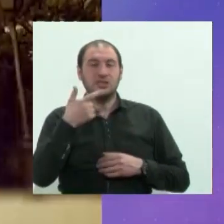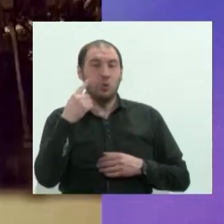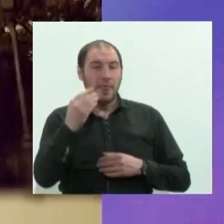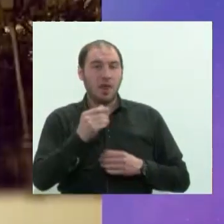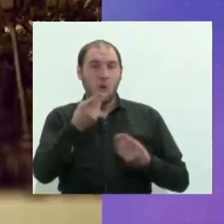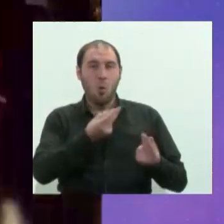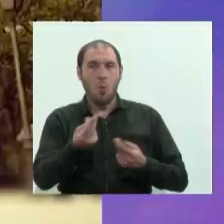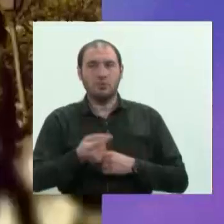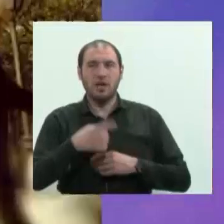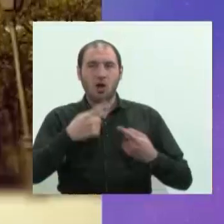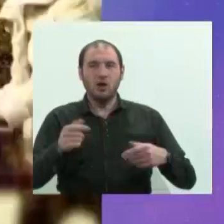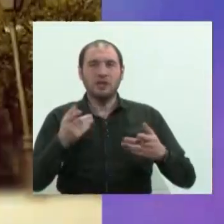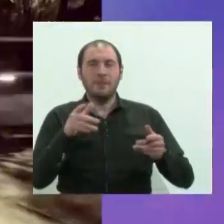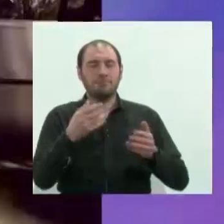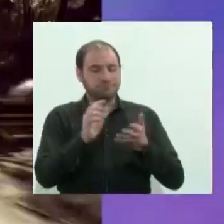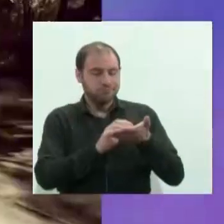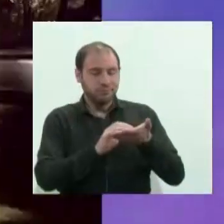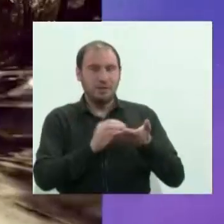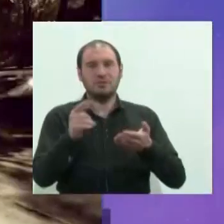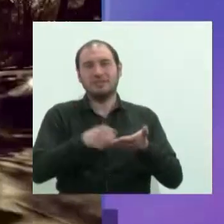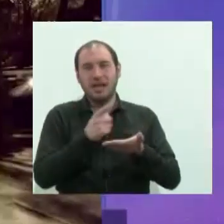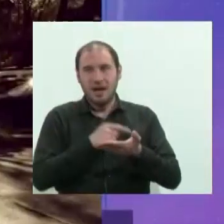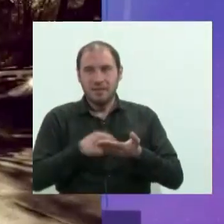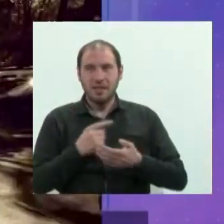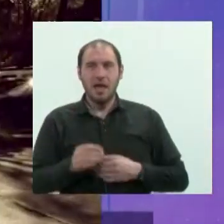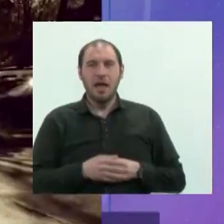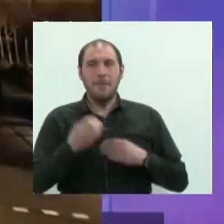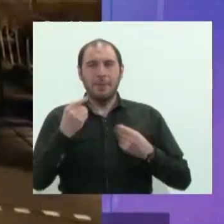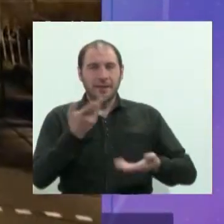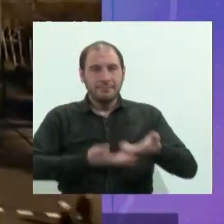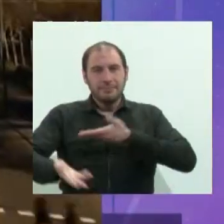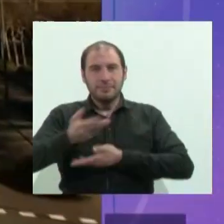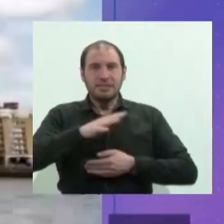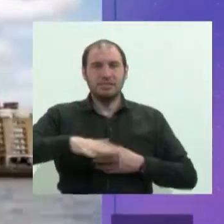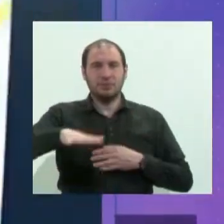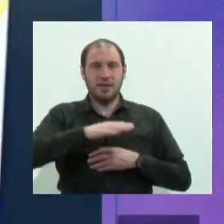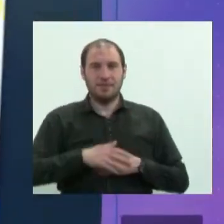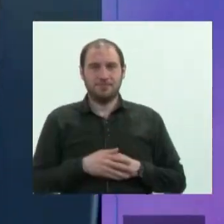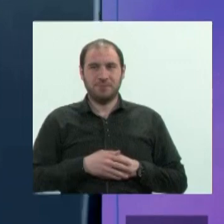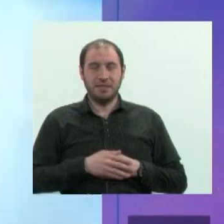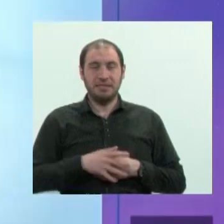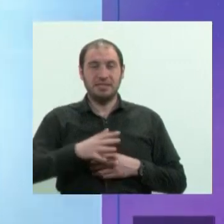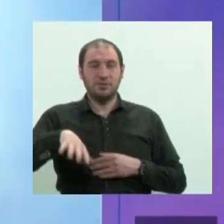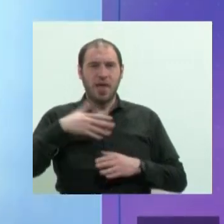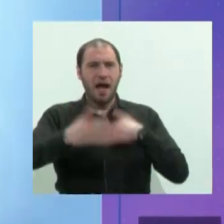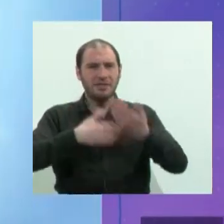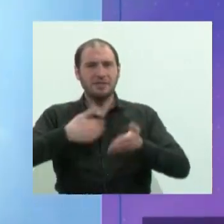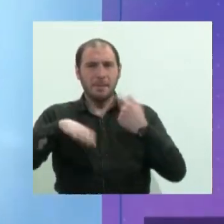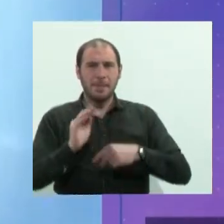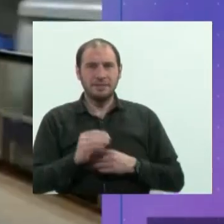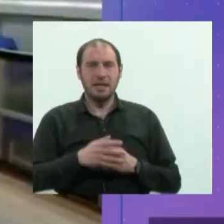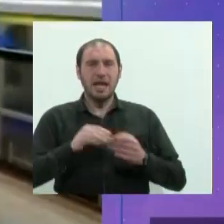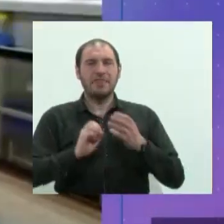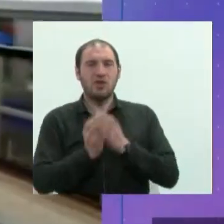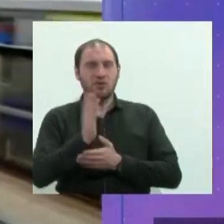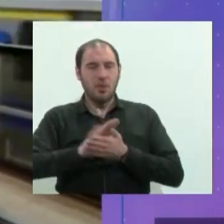de sus dispositivos móviles, de sus tabletas, para poder interactuar con la ciudad. Las ciudades más avanzadas aplican las